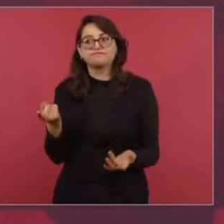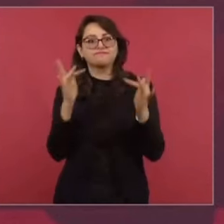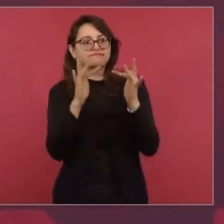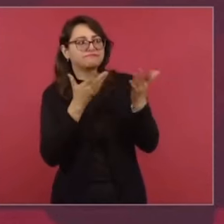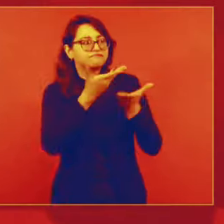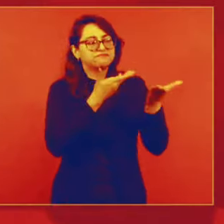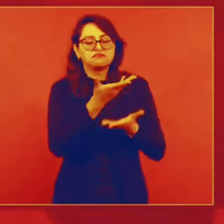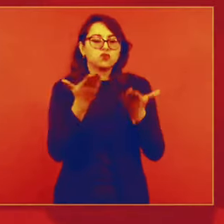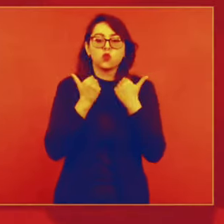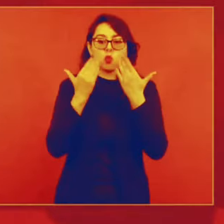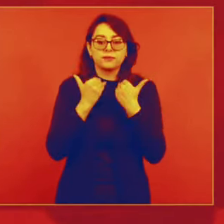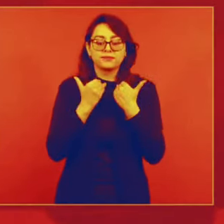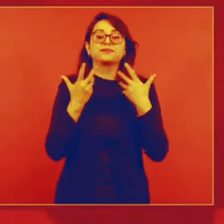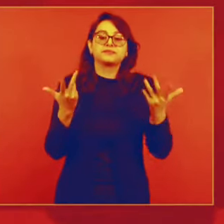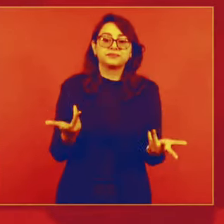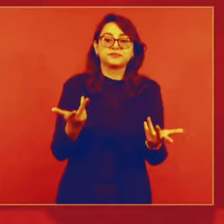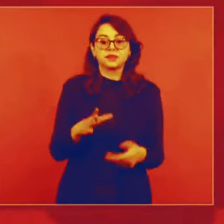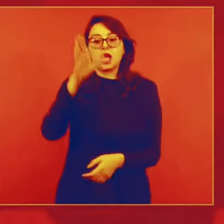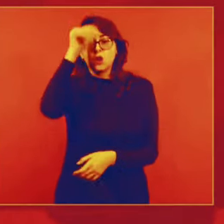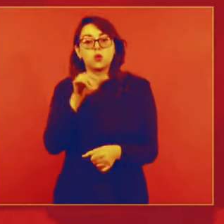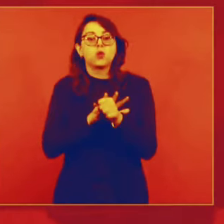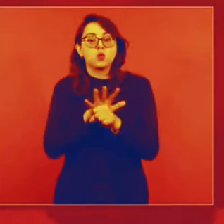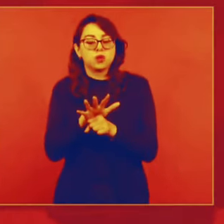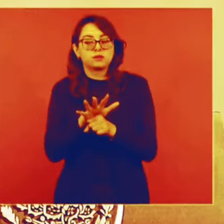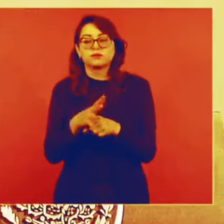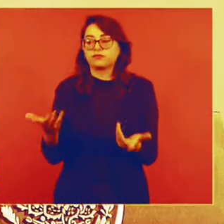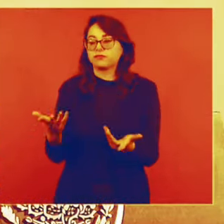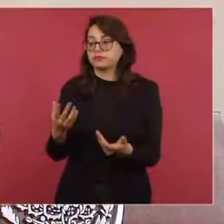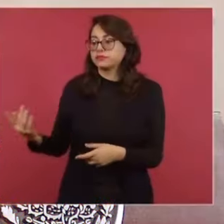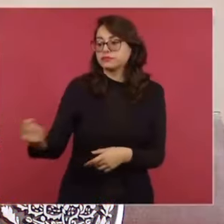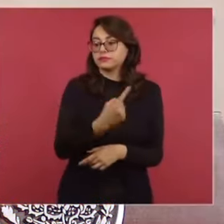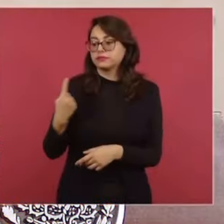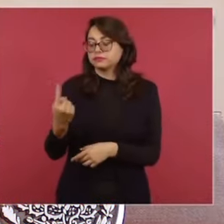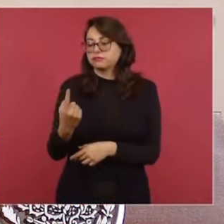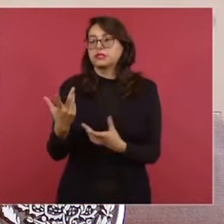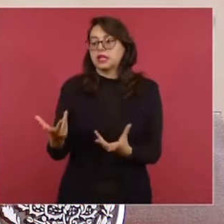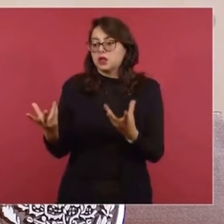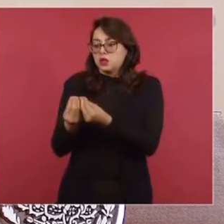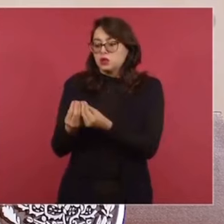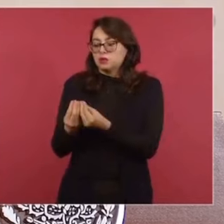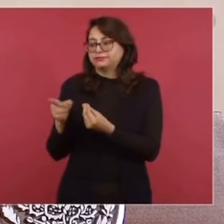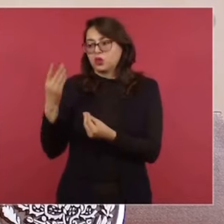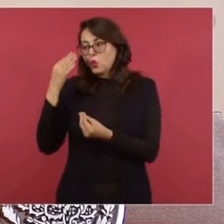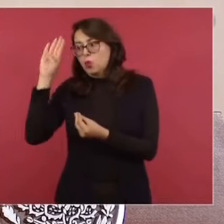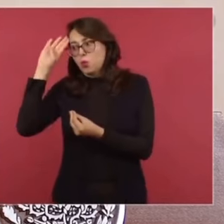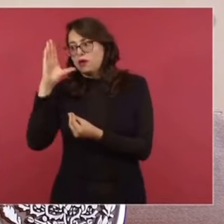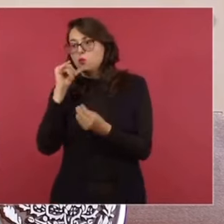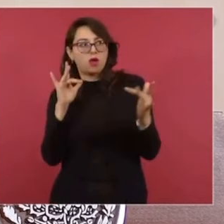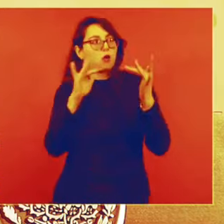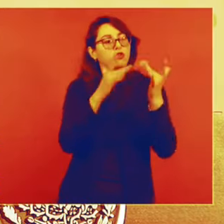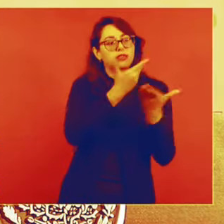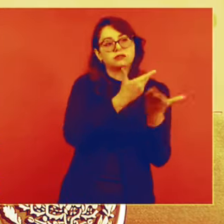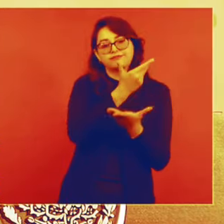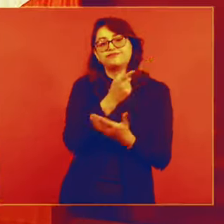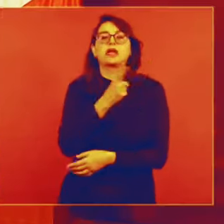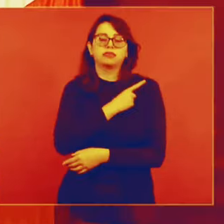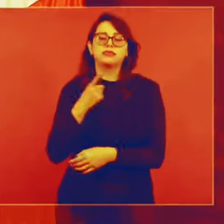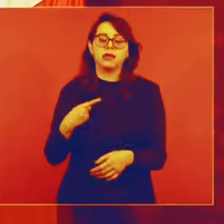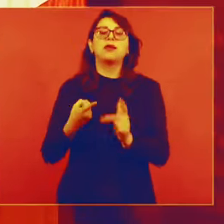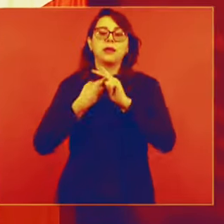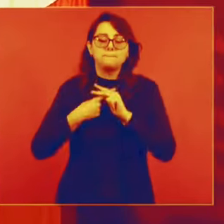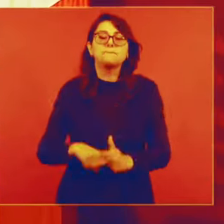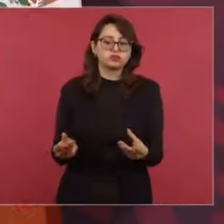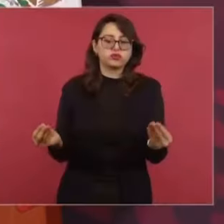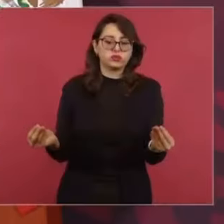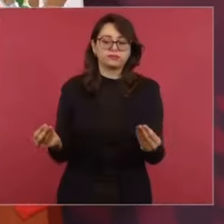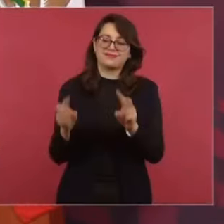diálogo bilateral, fue precisamente uno de los acuerdos del encuentro de ayer el que se promueva el diálogo bilateral entre Estados Unidos